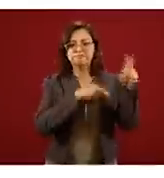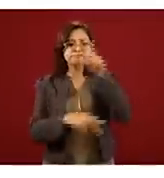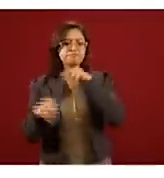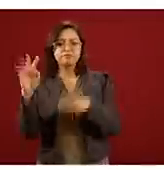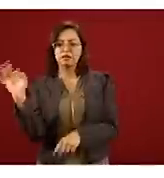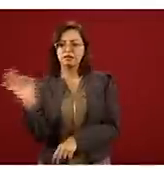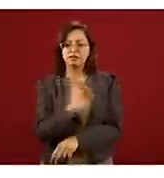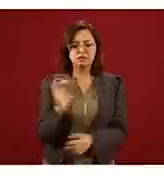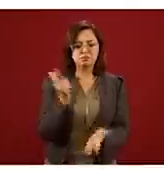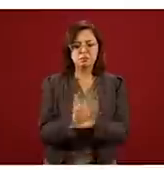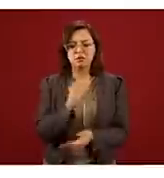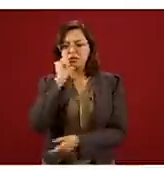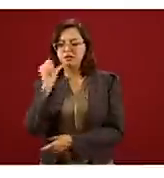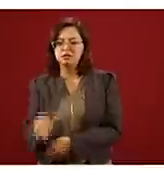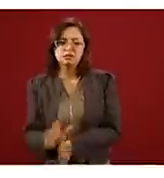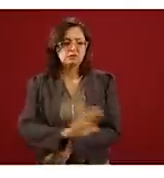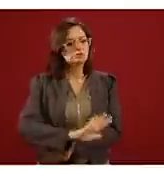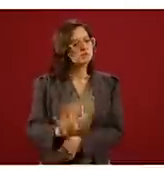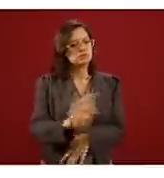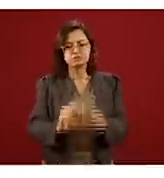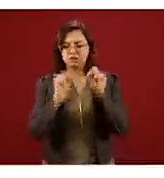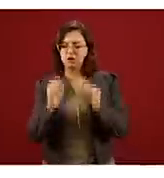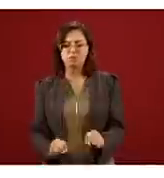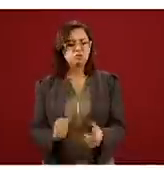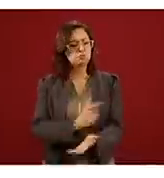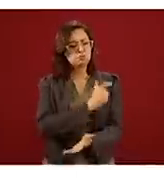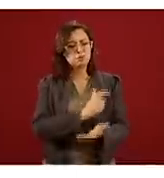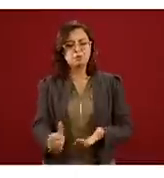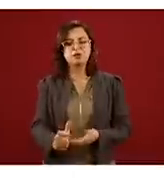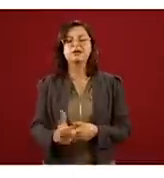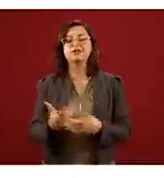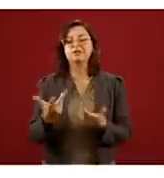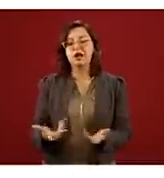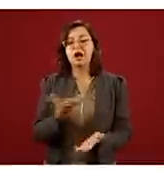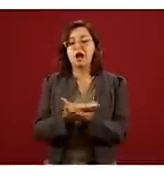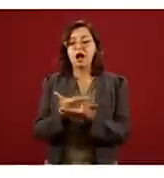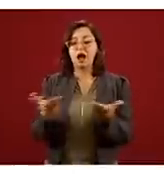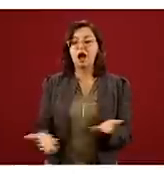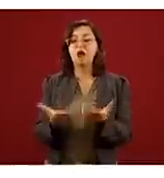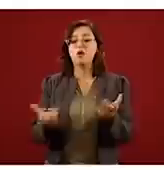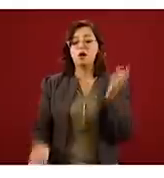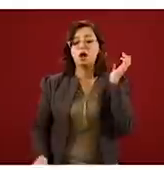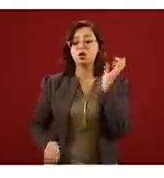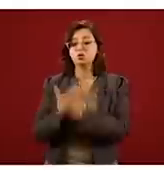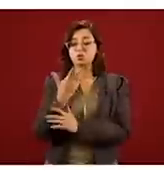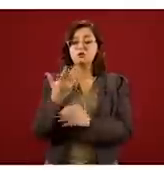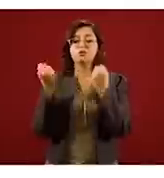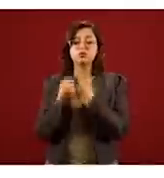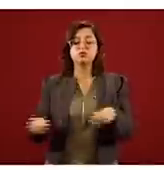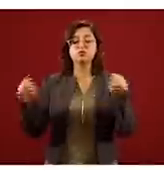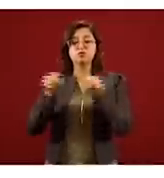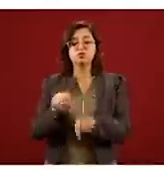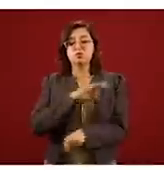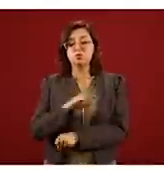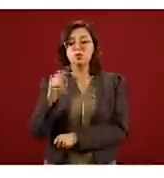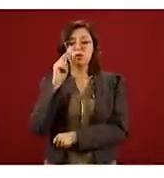Bueno, de esa fecha a ahora que hicimos esta nueva emisión, este es el comportamiento de los accionistas. O sea,